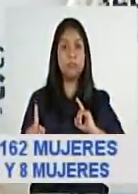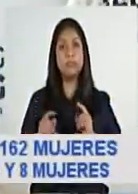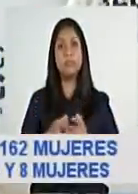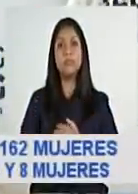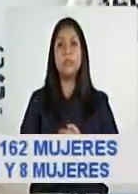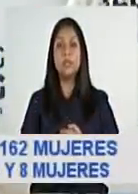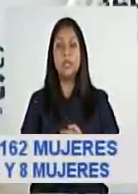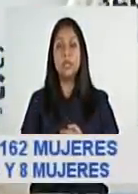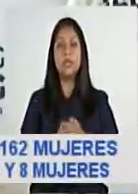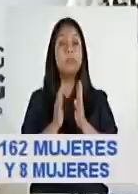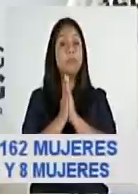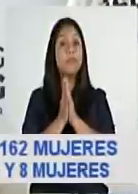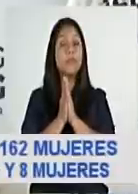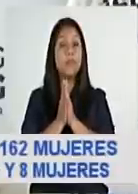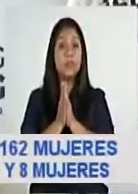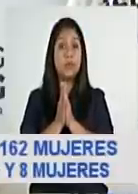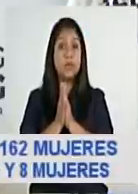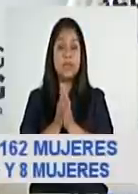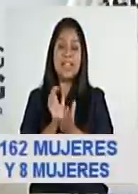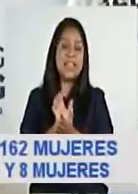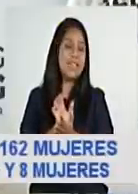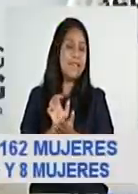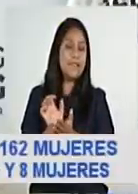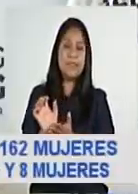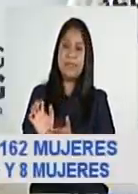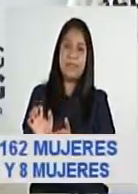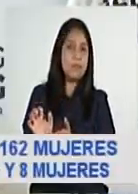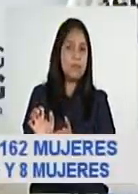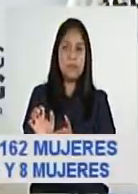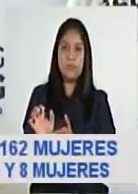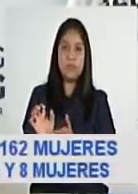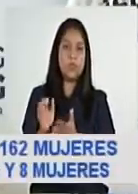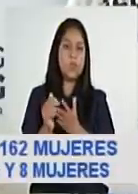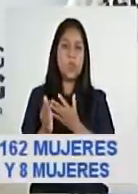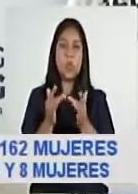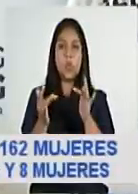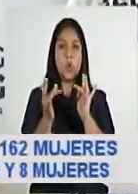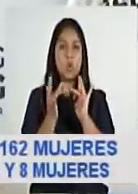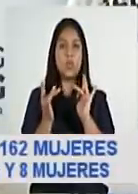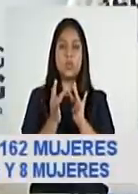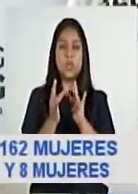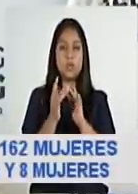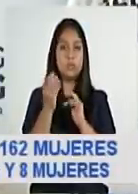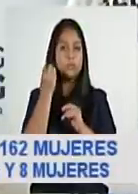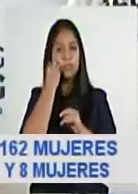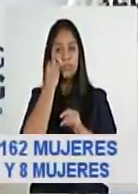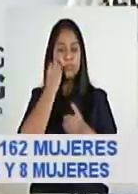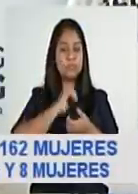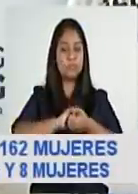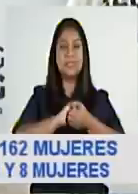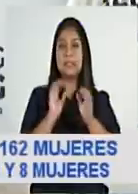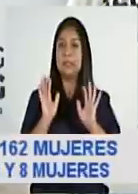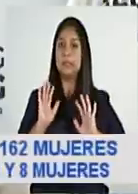social. Por favor, evitemos cualquier contacto físico para